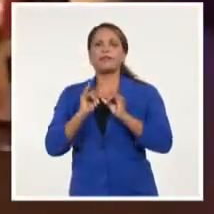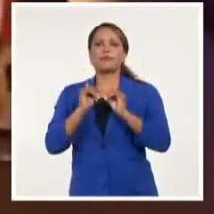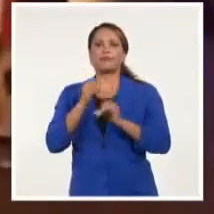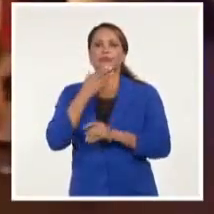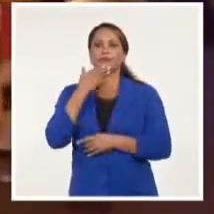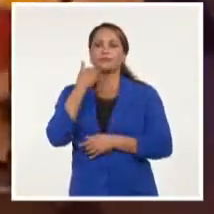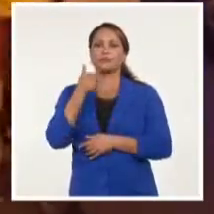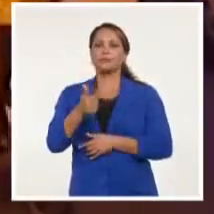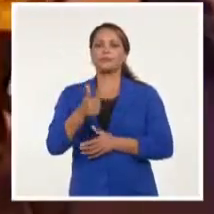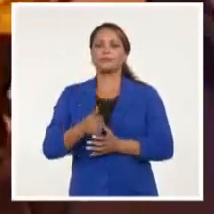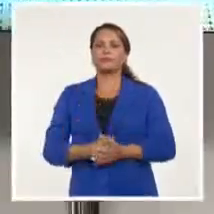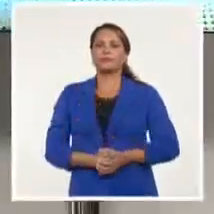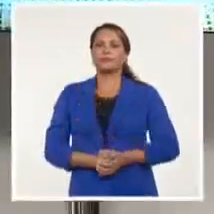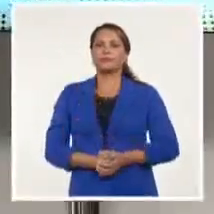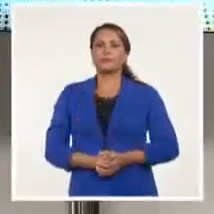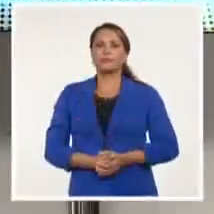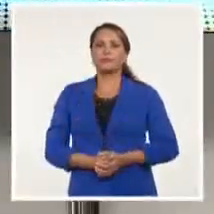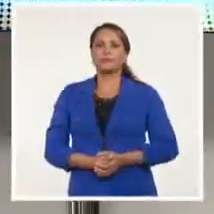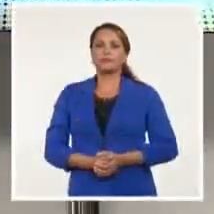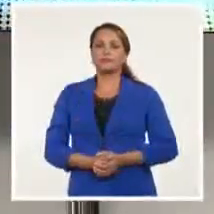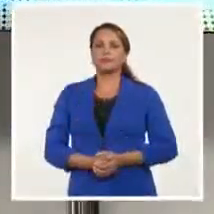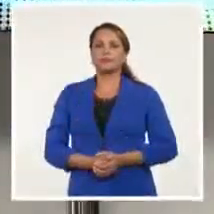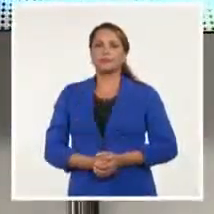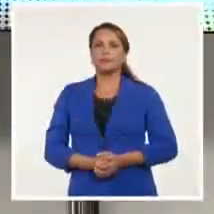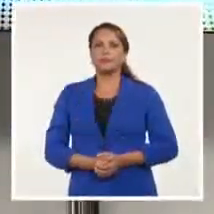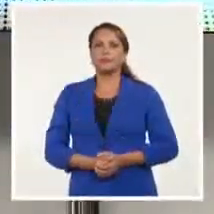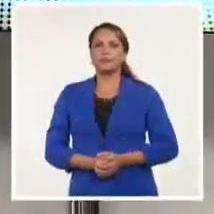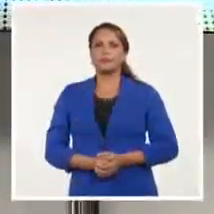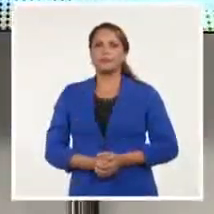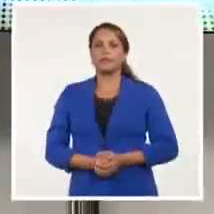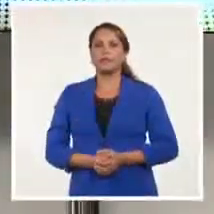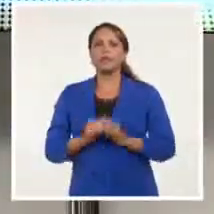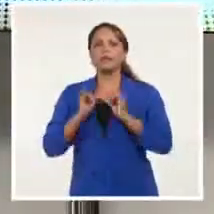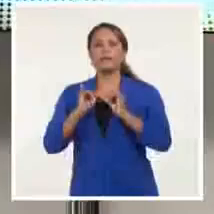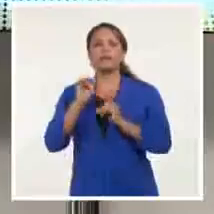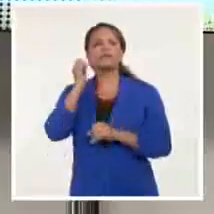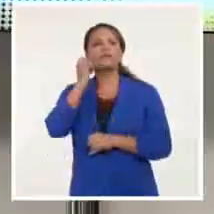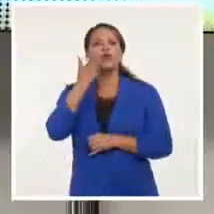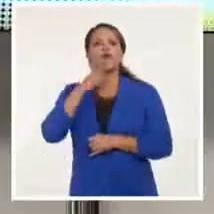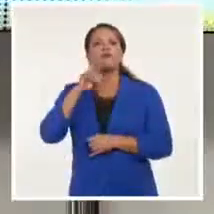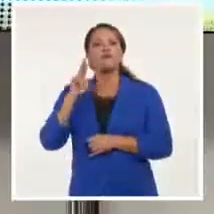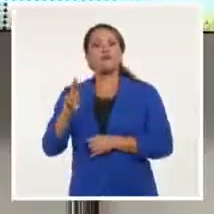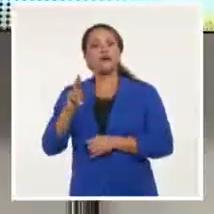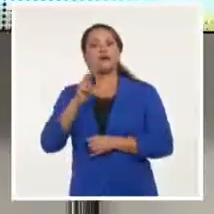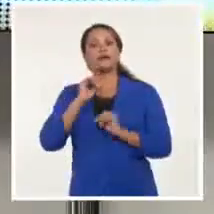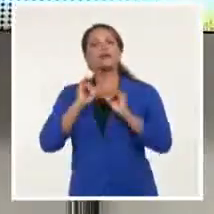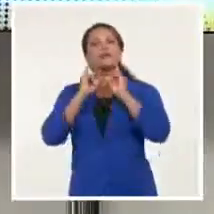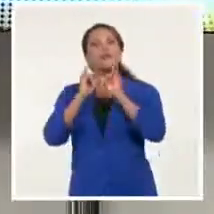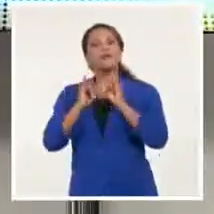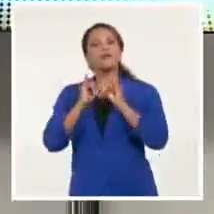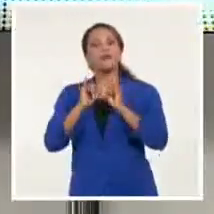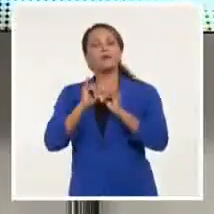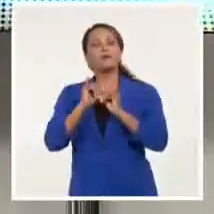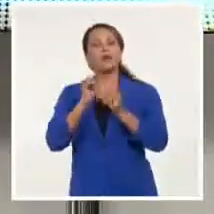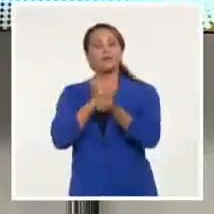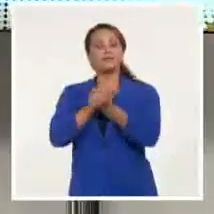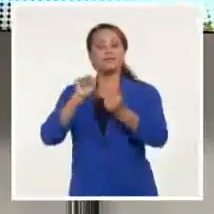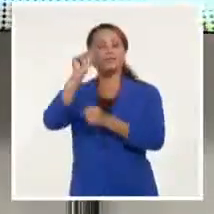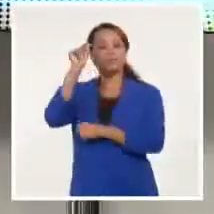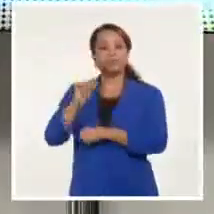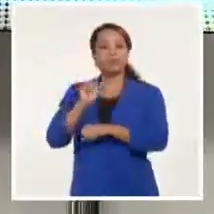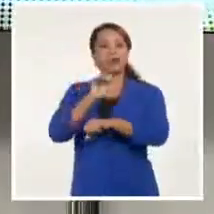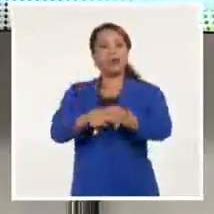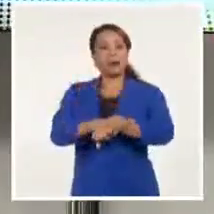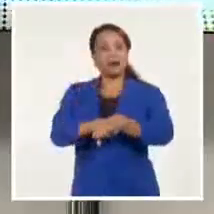conocer los detalles. La agencia local de noticias FARS ha reportado que los terroristas